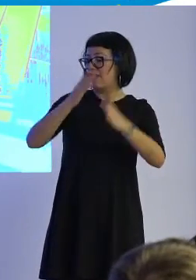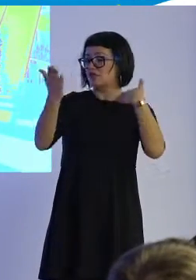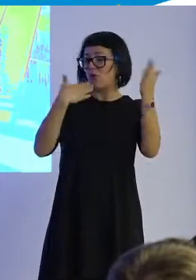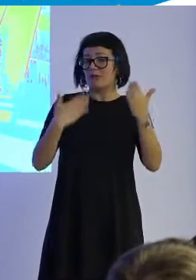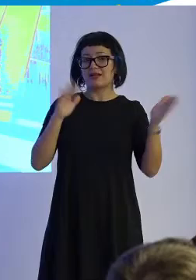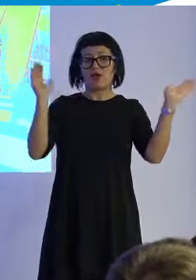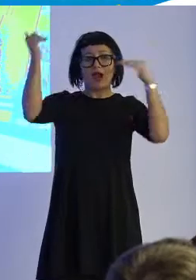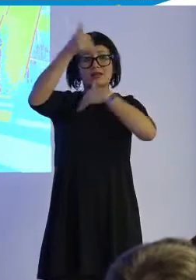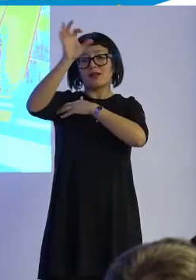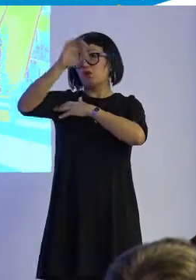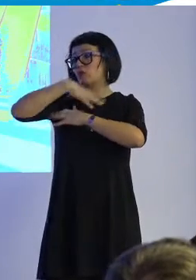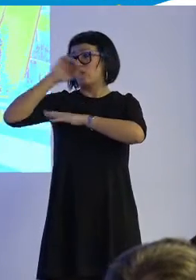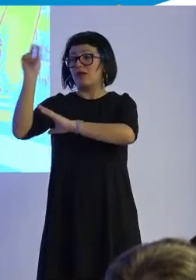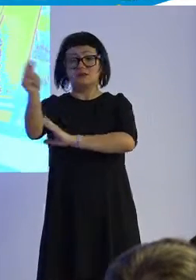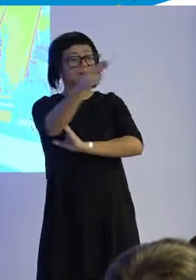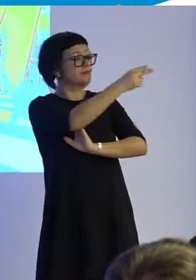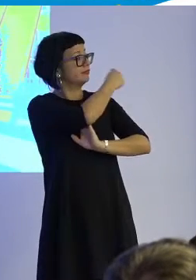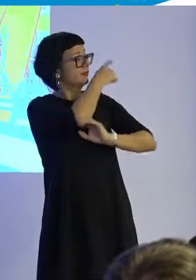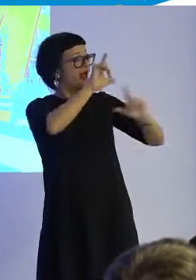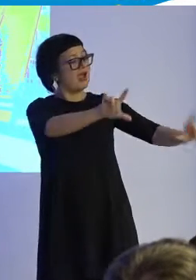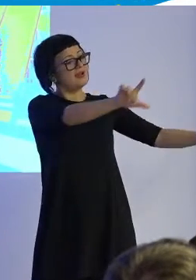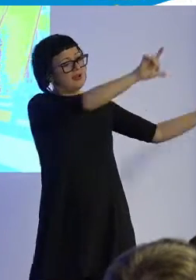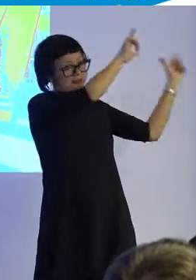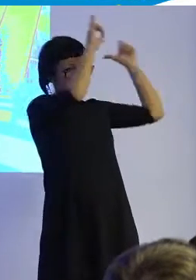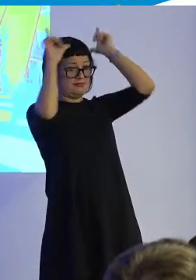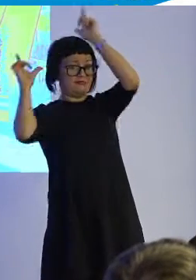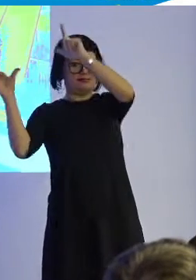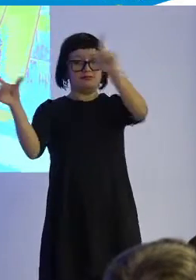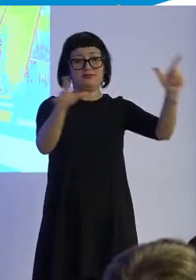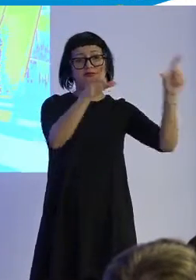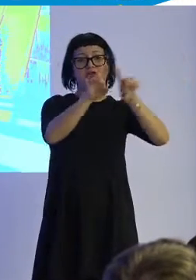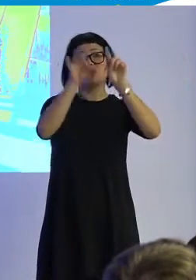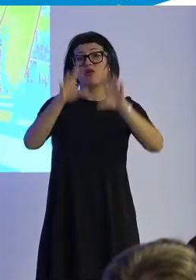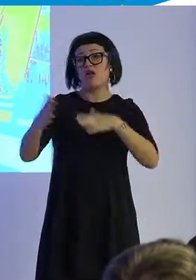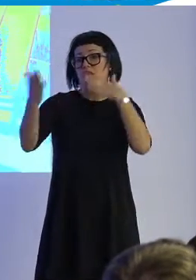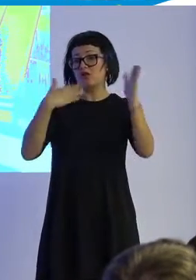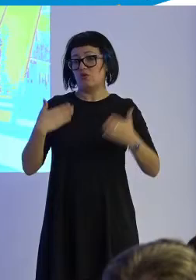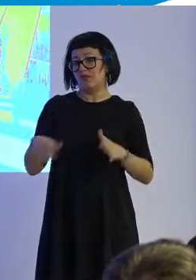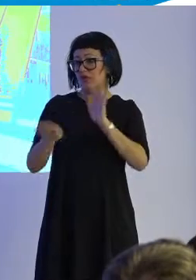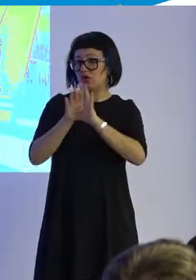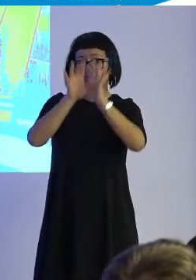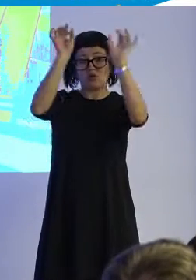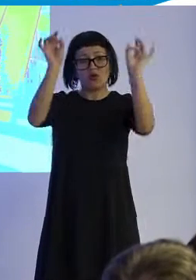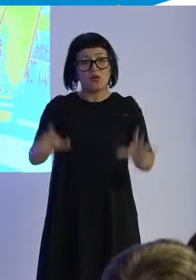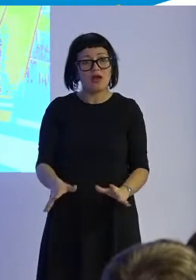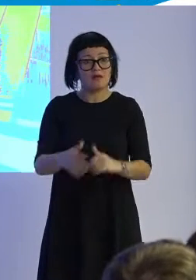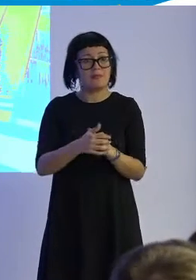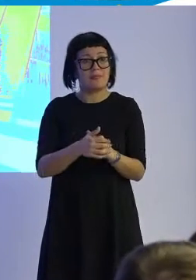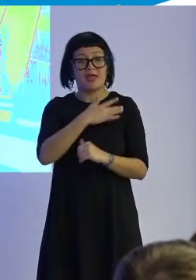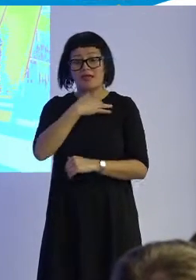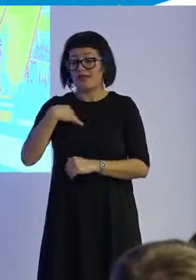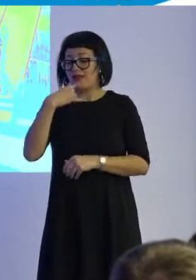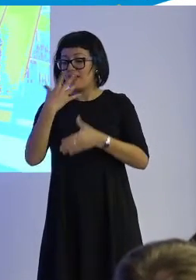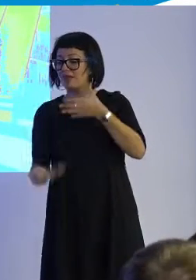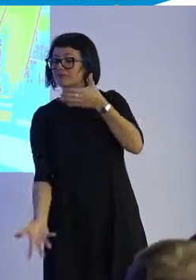conversación o puedes girarte a ver el resto de la escena y la conversación se mantiene donde tiene que estar. Es decir, han